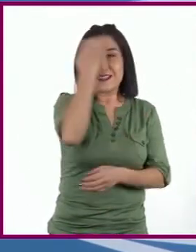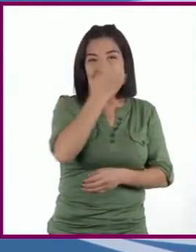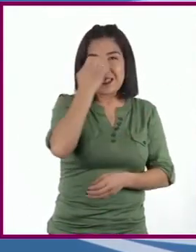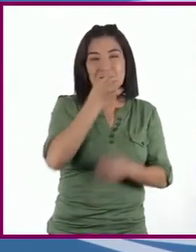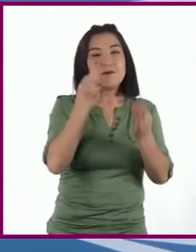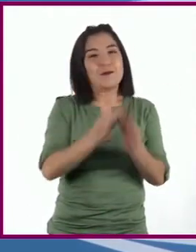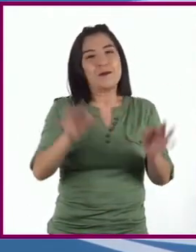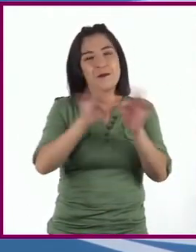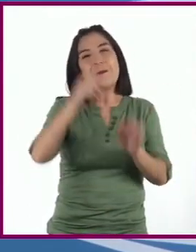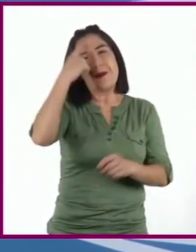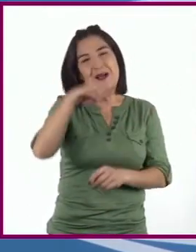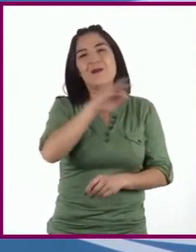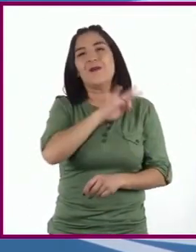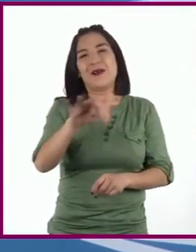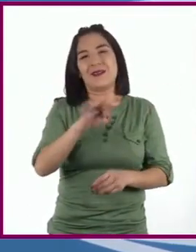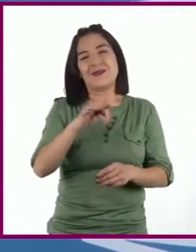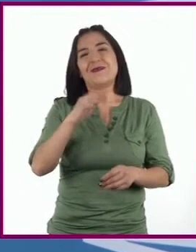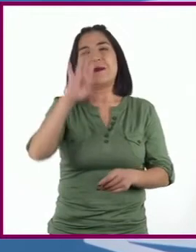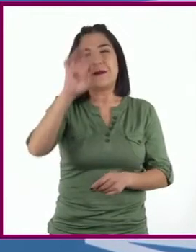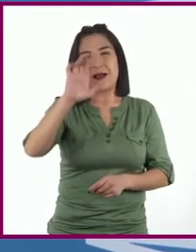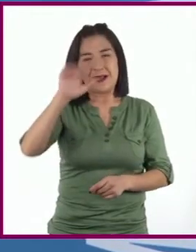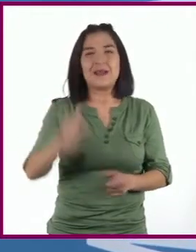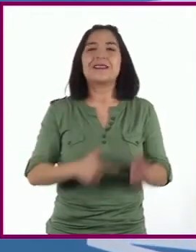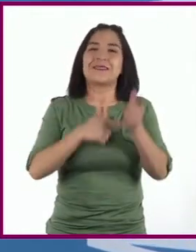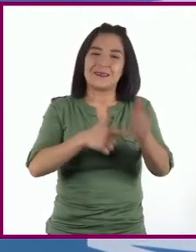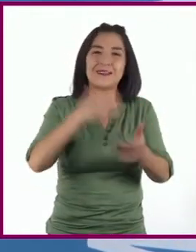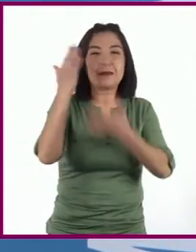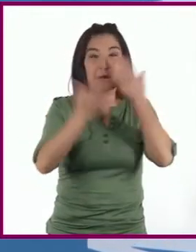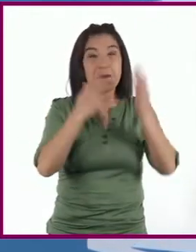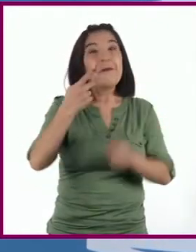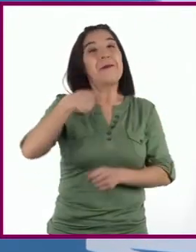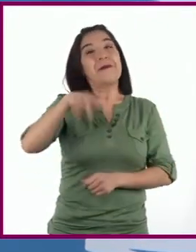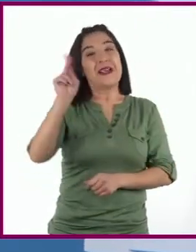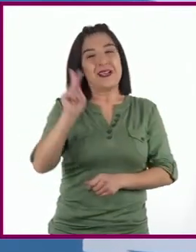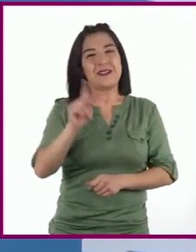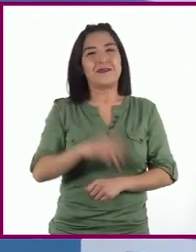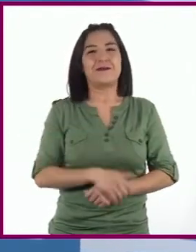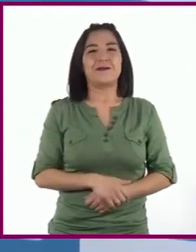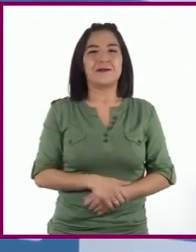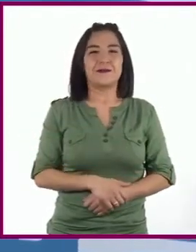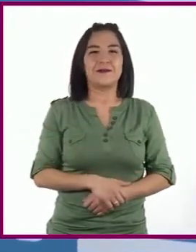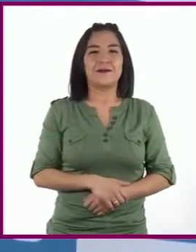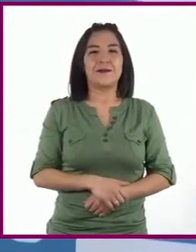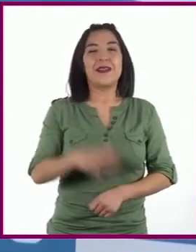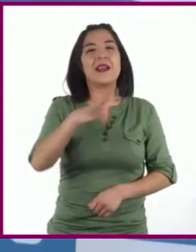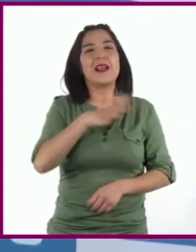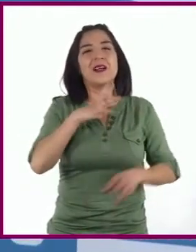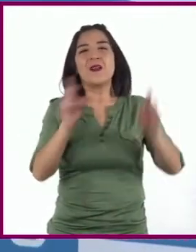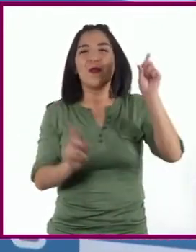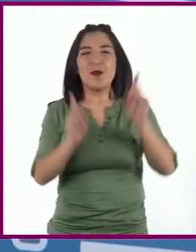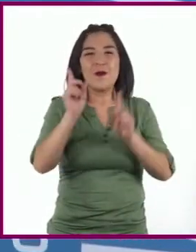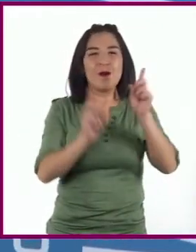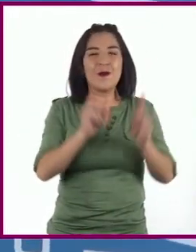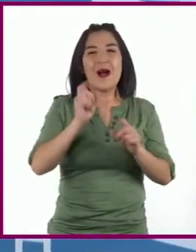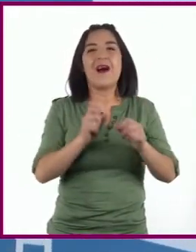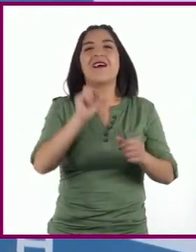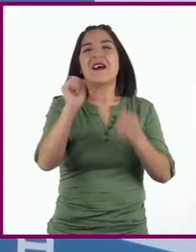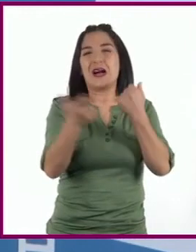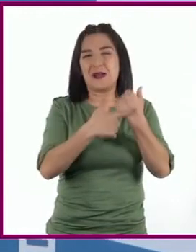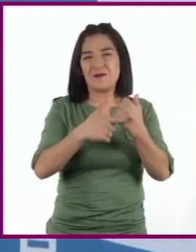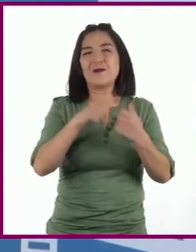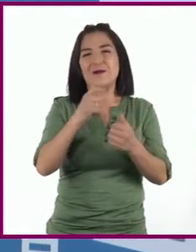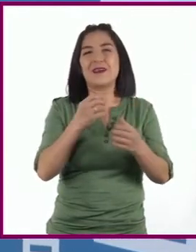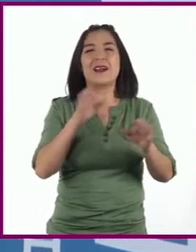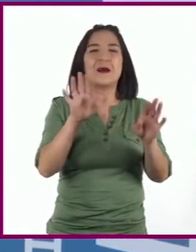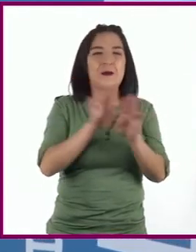para conseguir una beca y continuar con sus estudios. Sin embargo, tiene dudas con algunos ejercicios